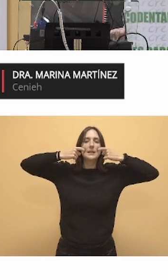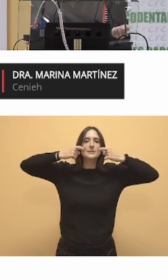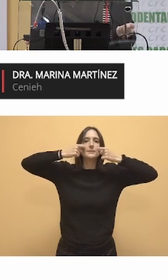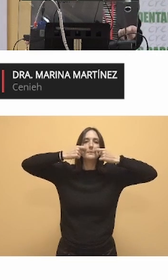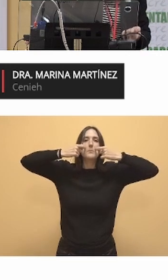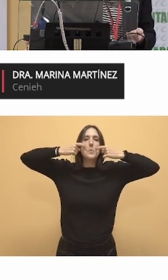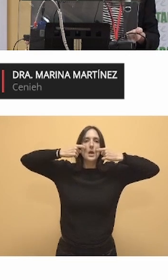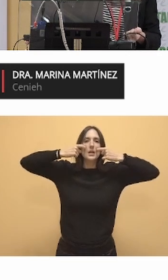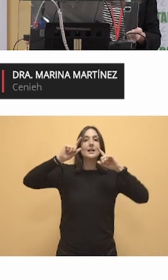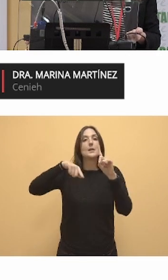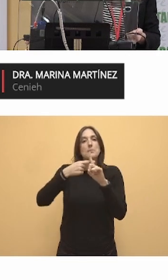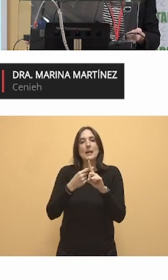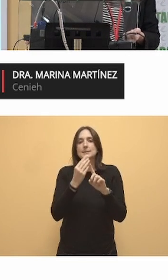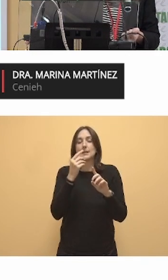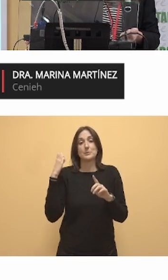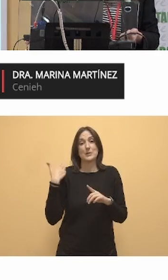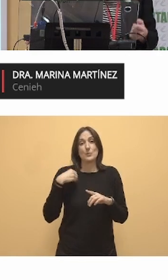antes, el grosor del esmalte.